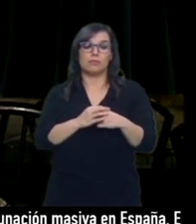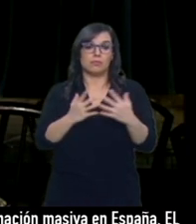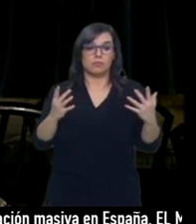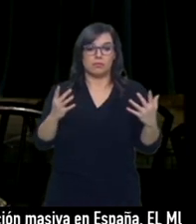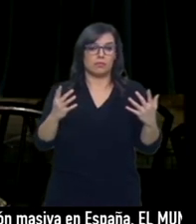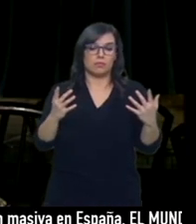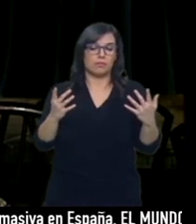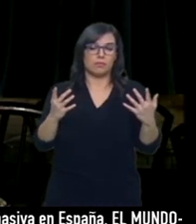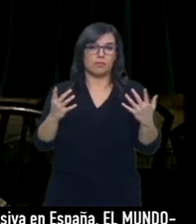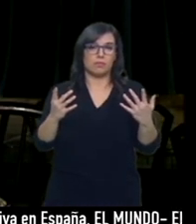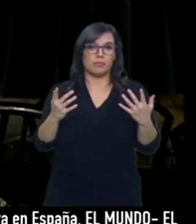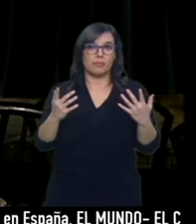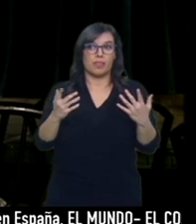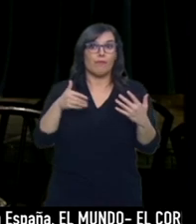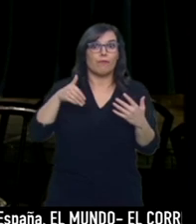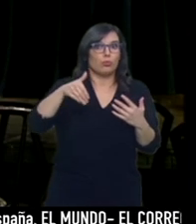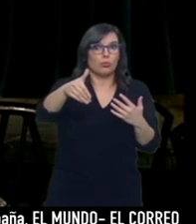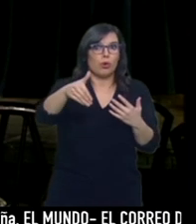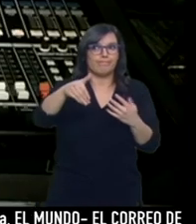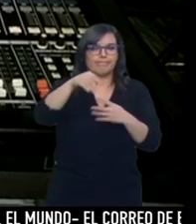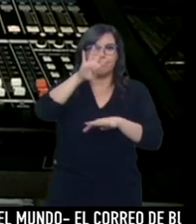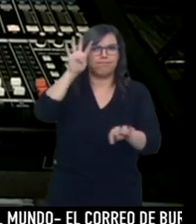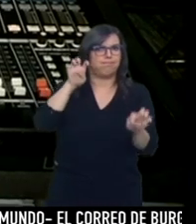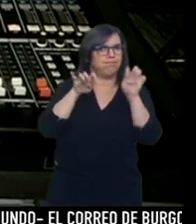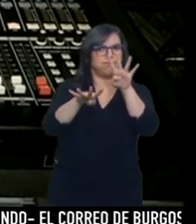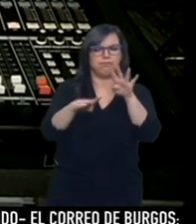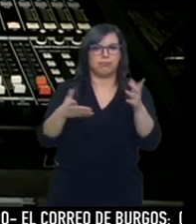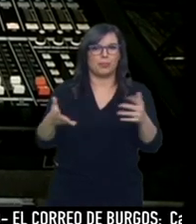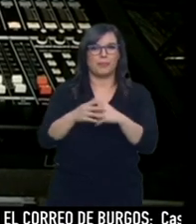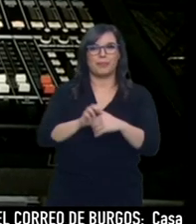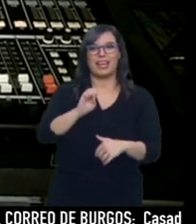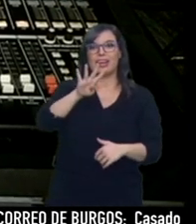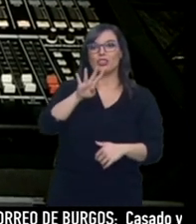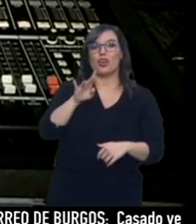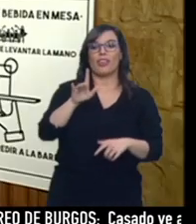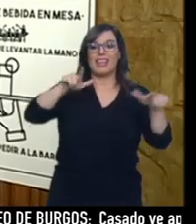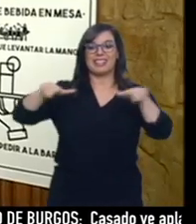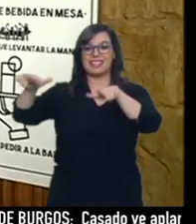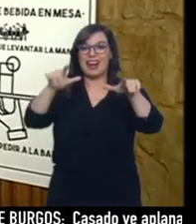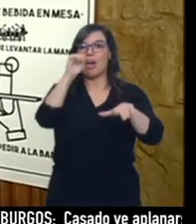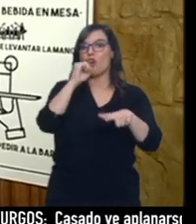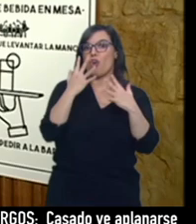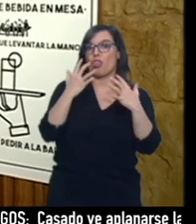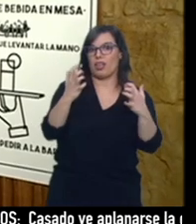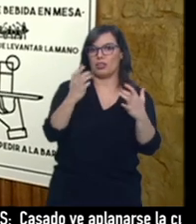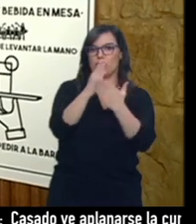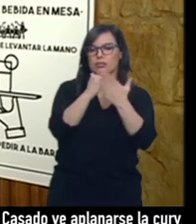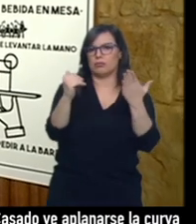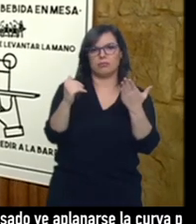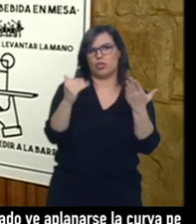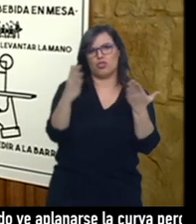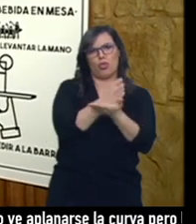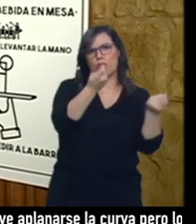y con un futuro incierto. 14 salas de conciertos en la región, ninguna resiste. El